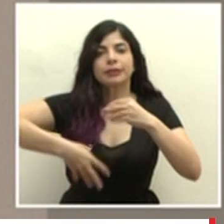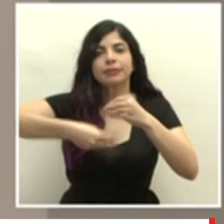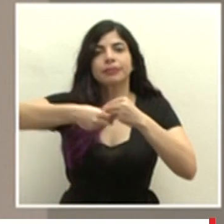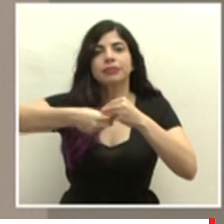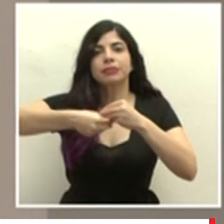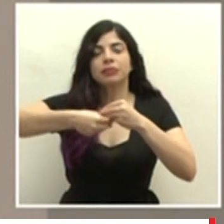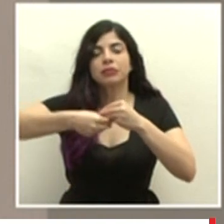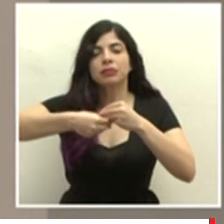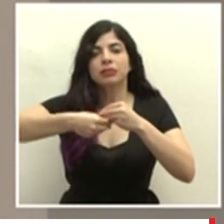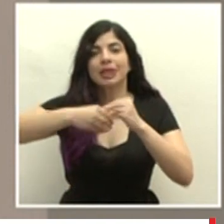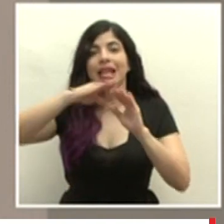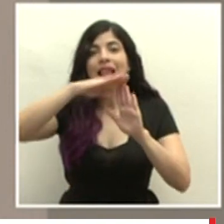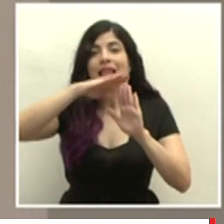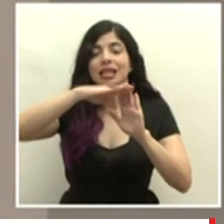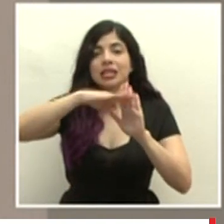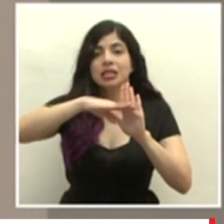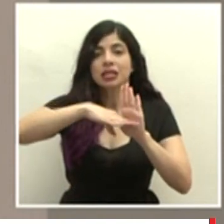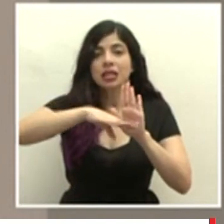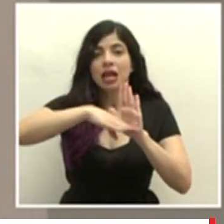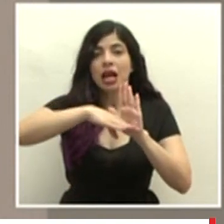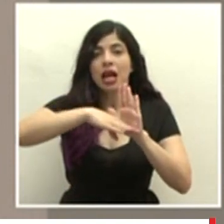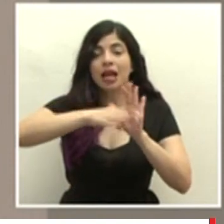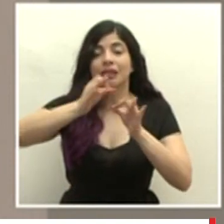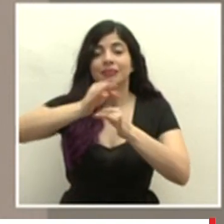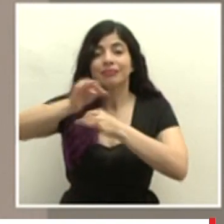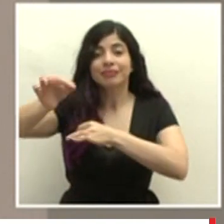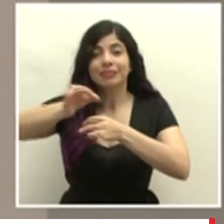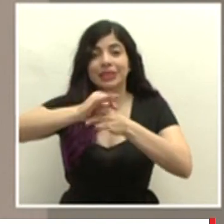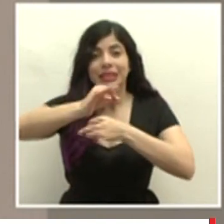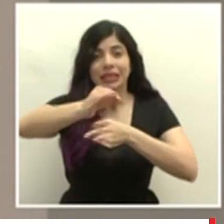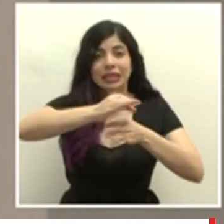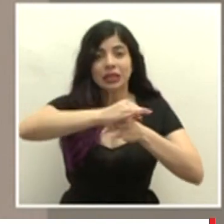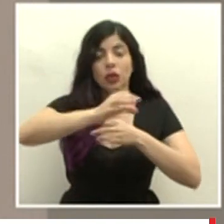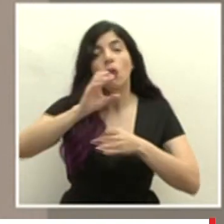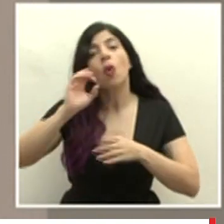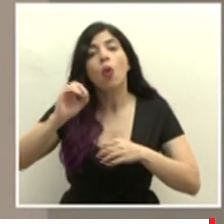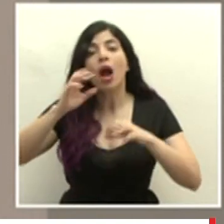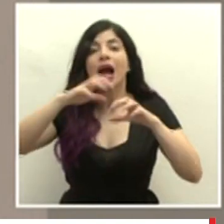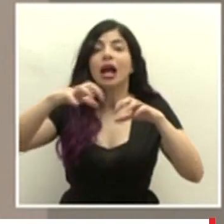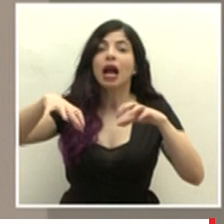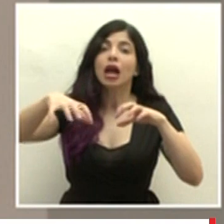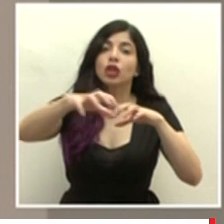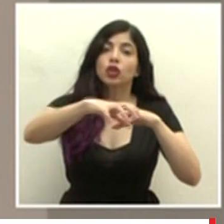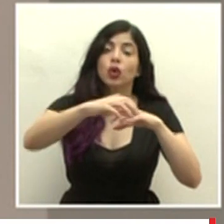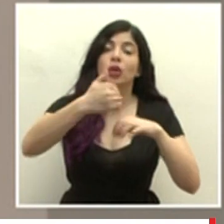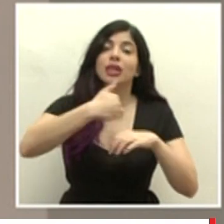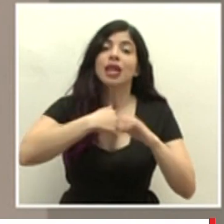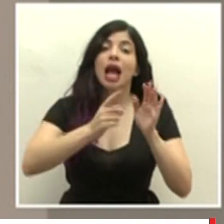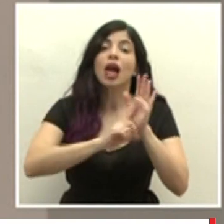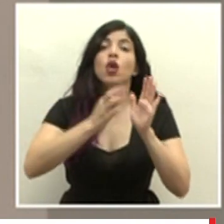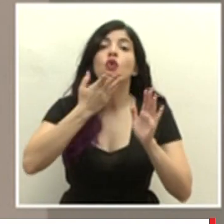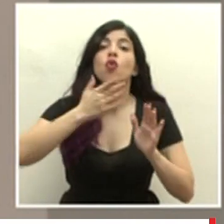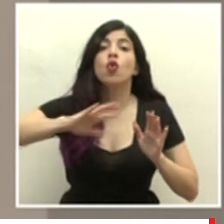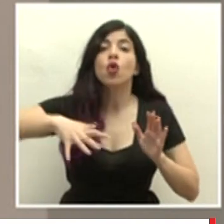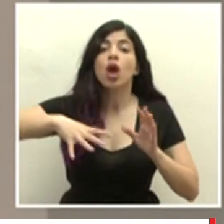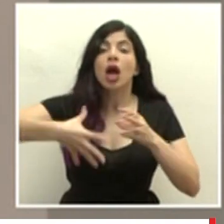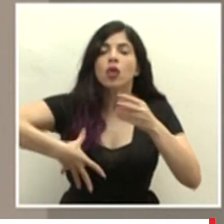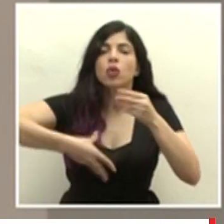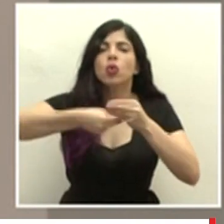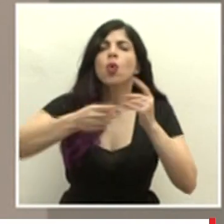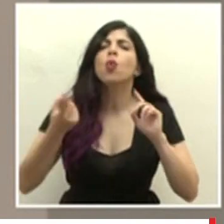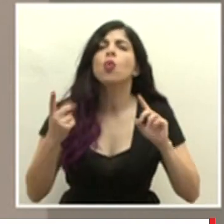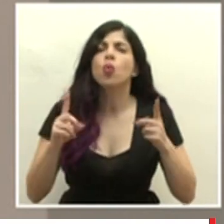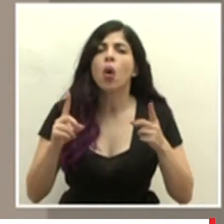a la lista de distritos o cantones con alerta naranja el